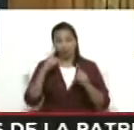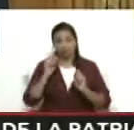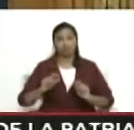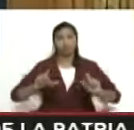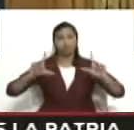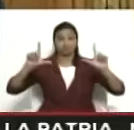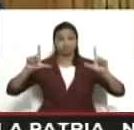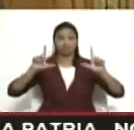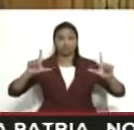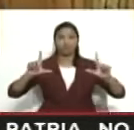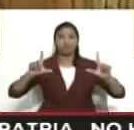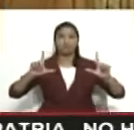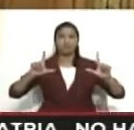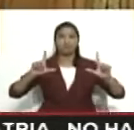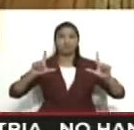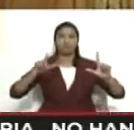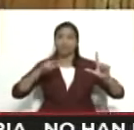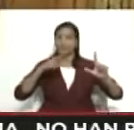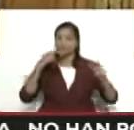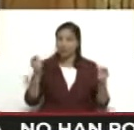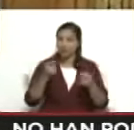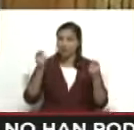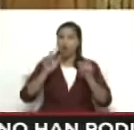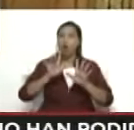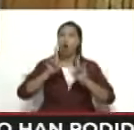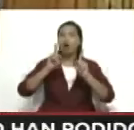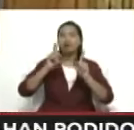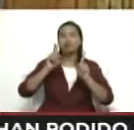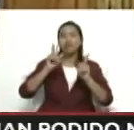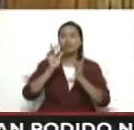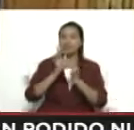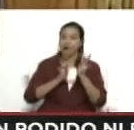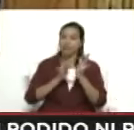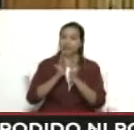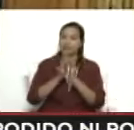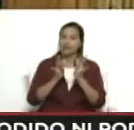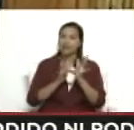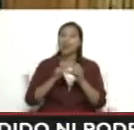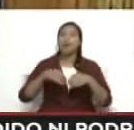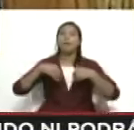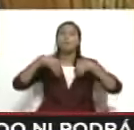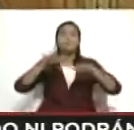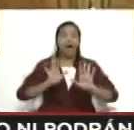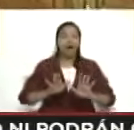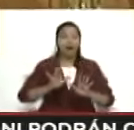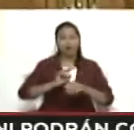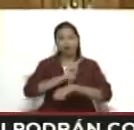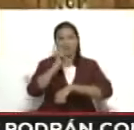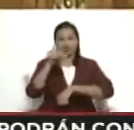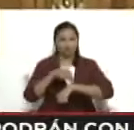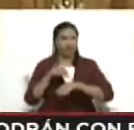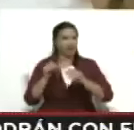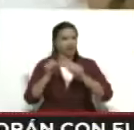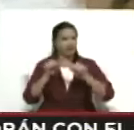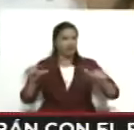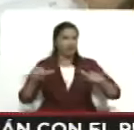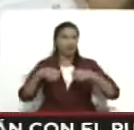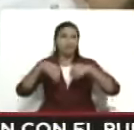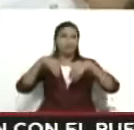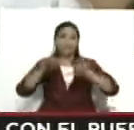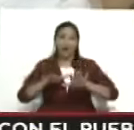...11 de abril, o sea, esto era del 10, ¿no? Paro nacional de CTV, Fede Cámaras y PDVSA, paro nacional indefinido, el nacional.